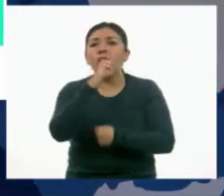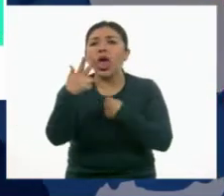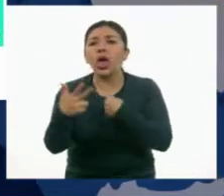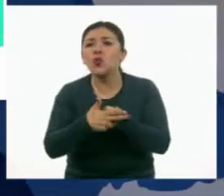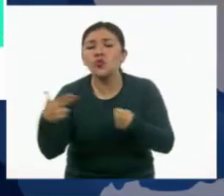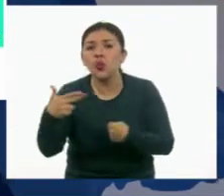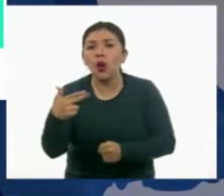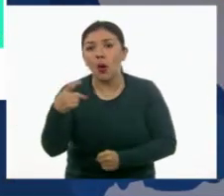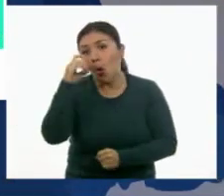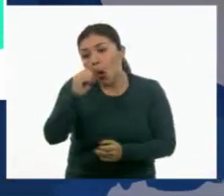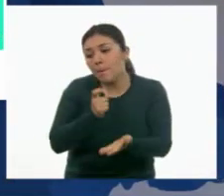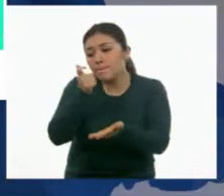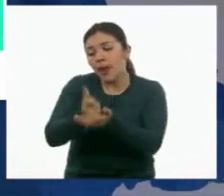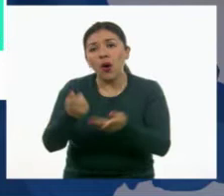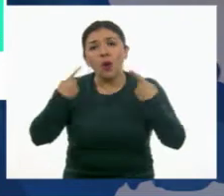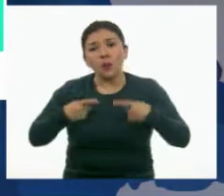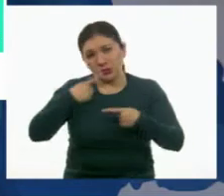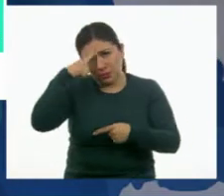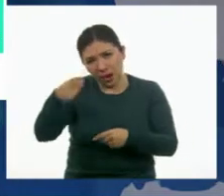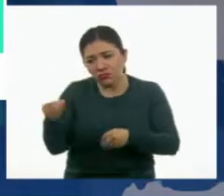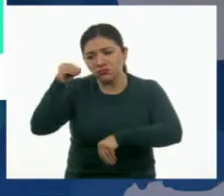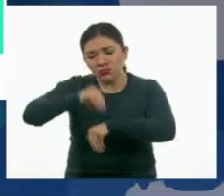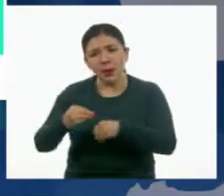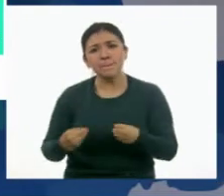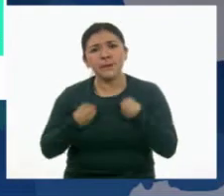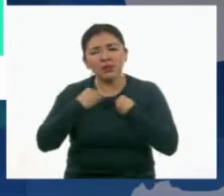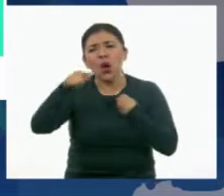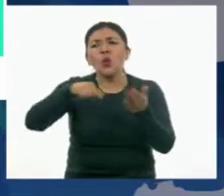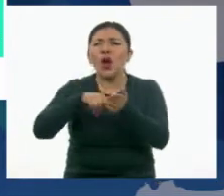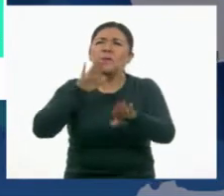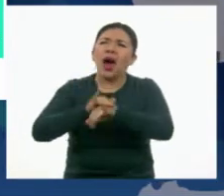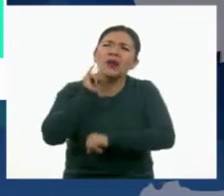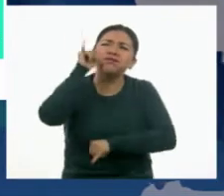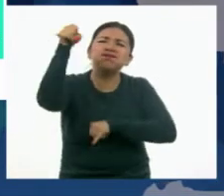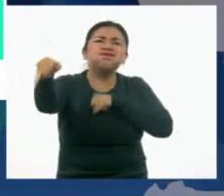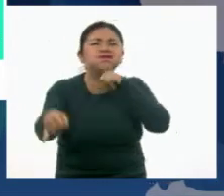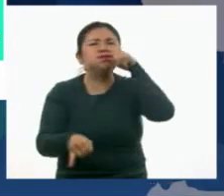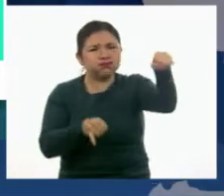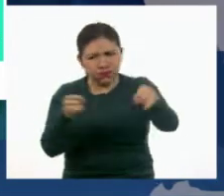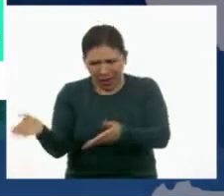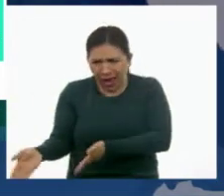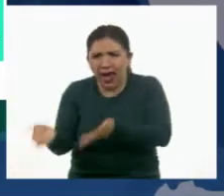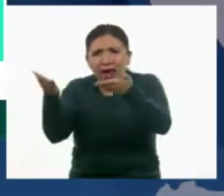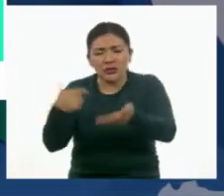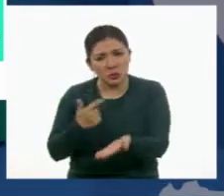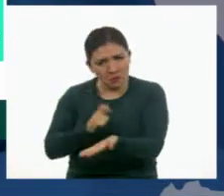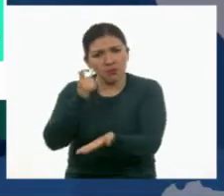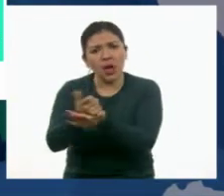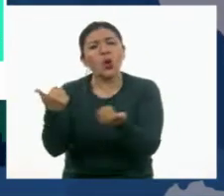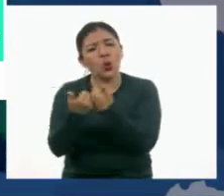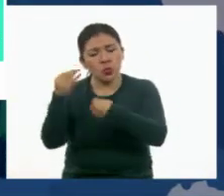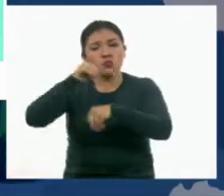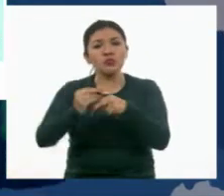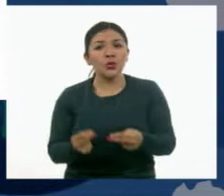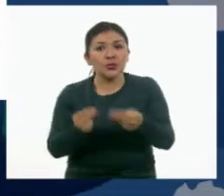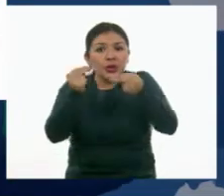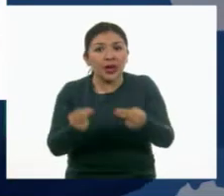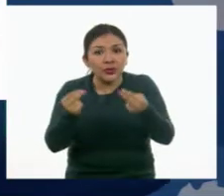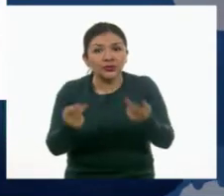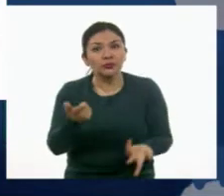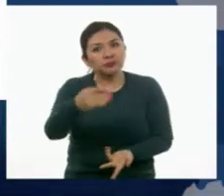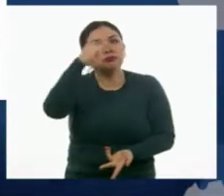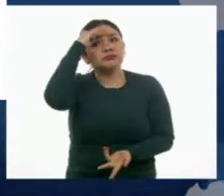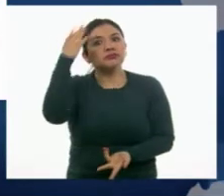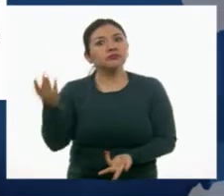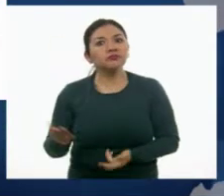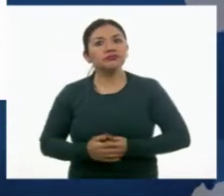o pagos a personas para que vivan en comunidades poco pobladas si establecen un negocio. ¿Qué opinas